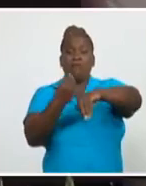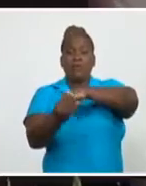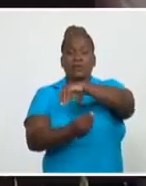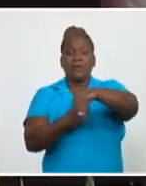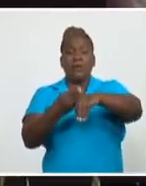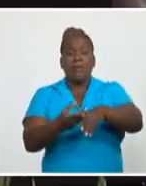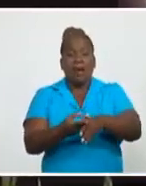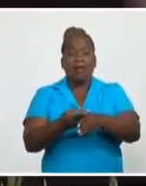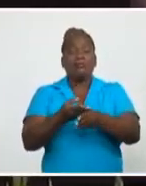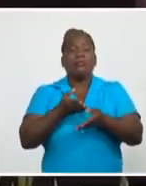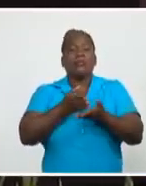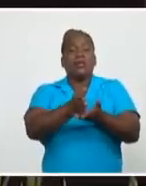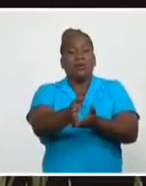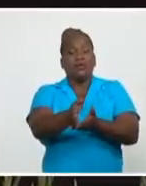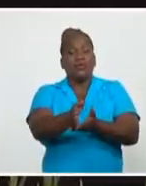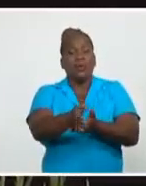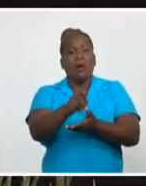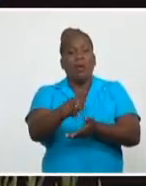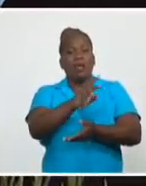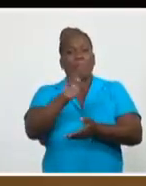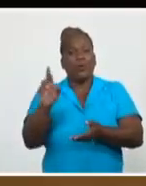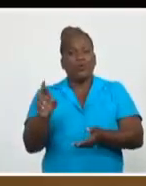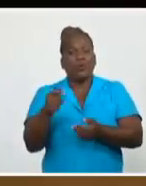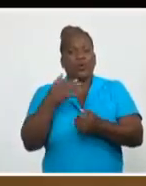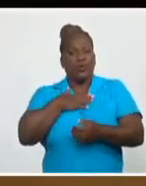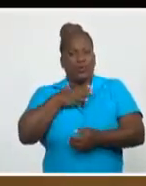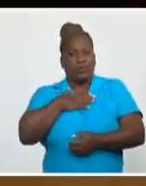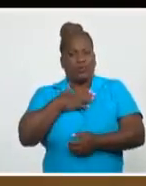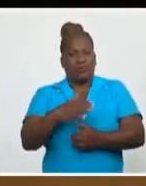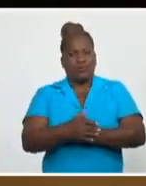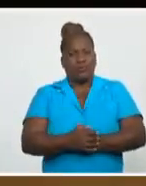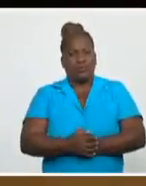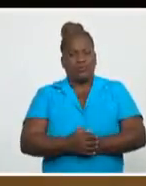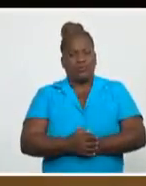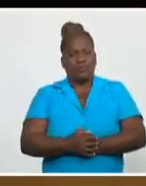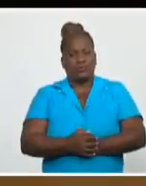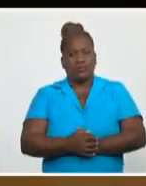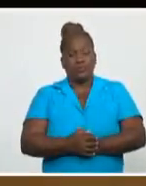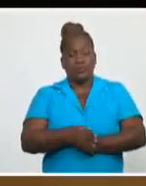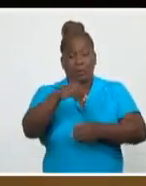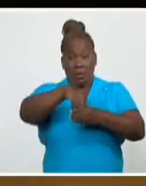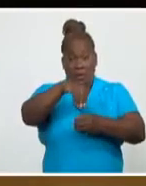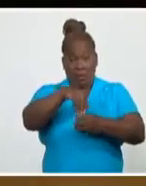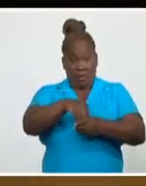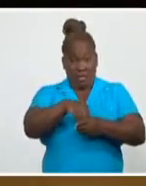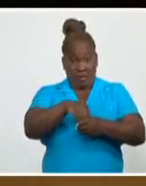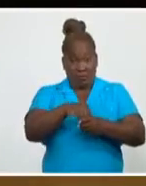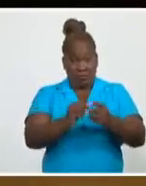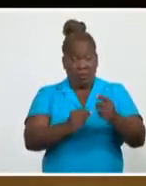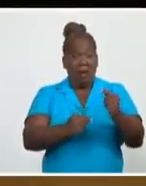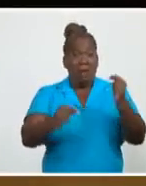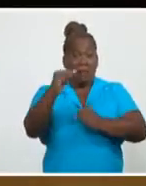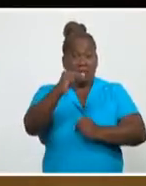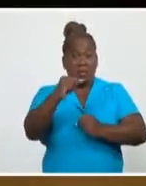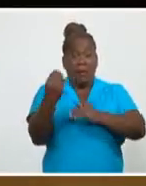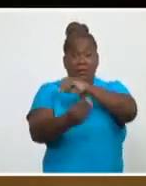de la revolución a partir de nuestros propios esfuerzos. Entre las principales transformaciones se